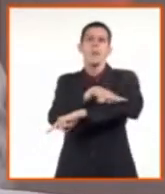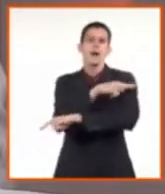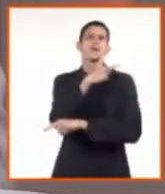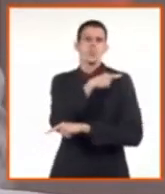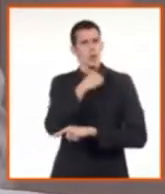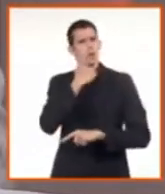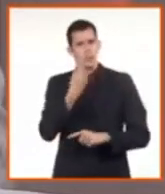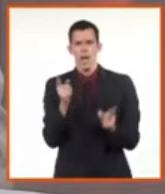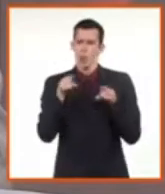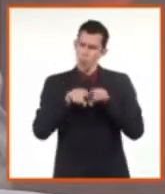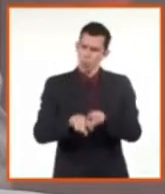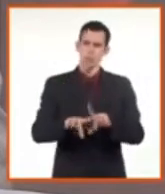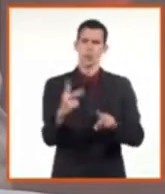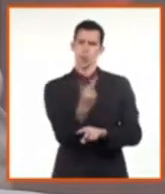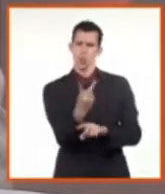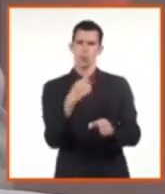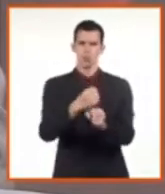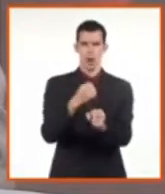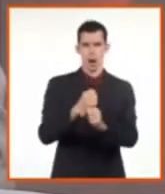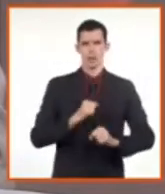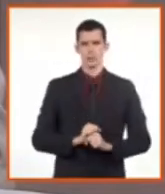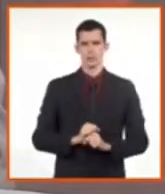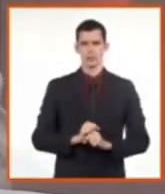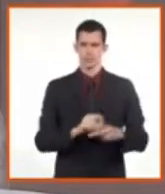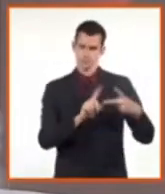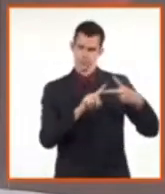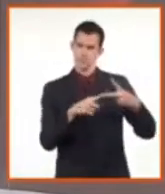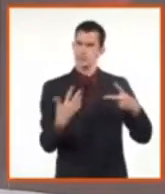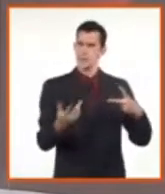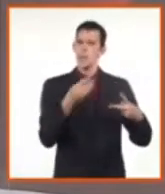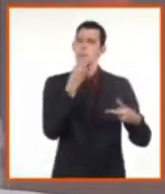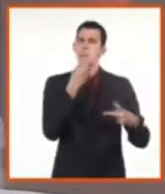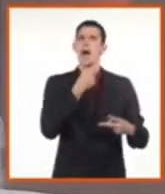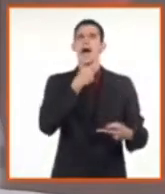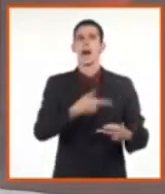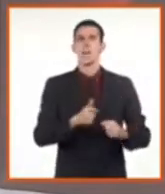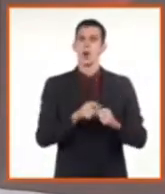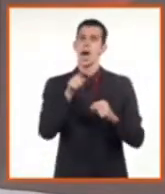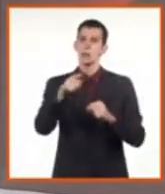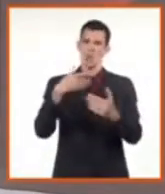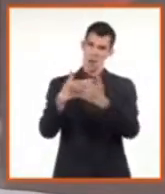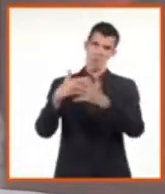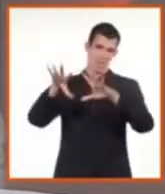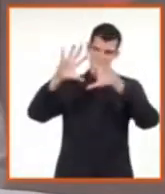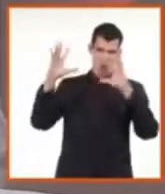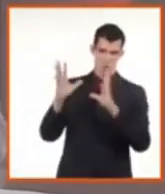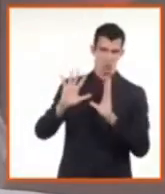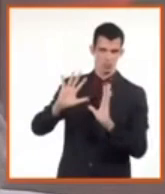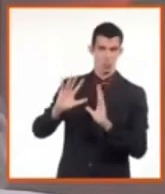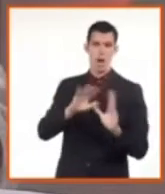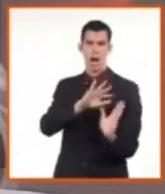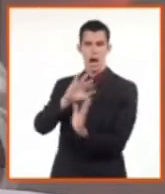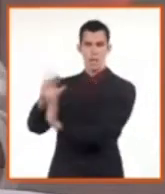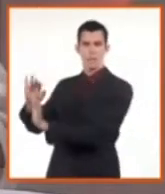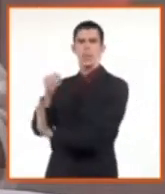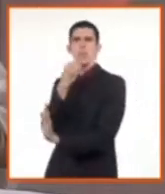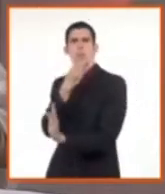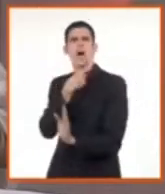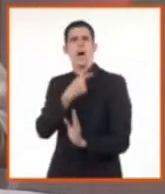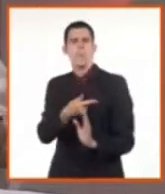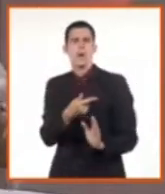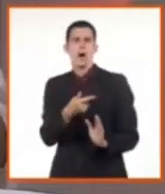realizar actividades de comercio minorista o sea empresas mixtas para realizar actividades de